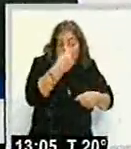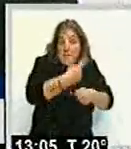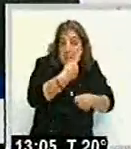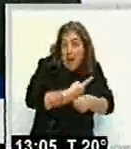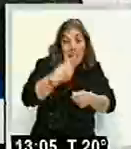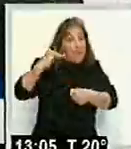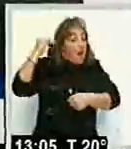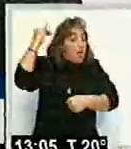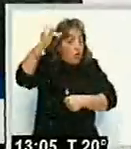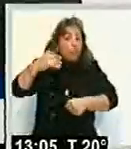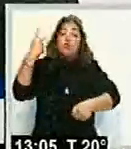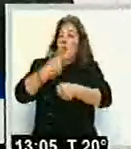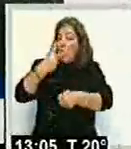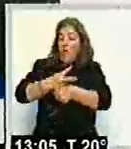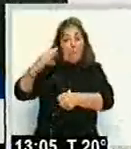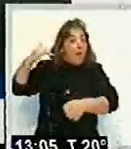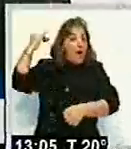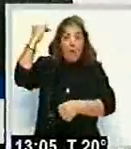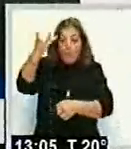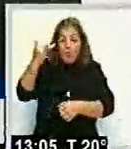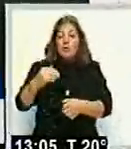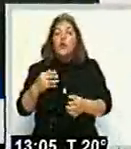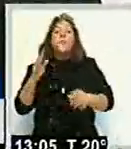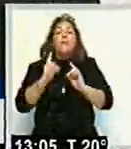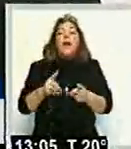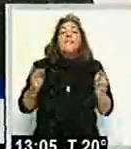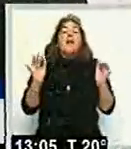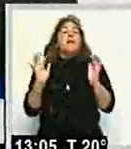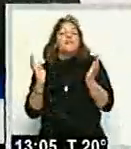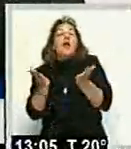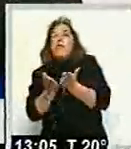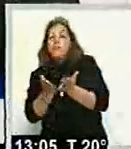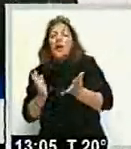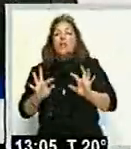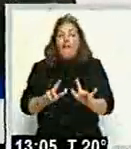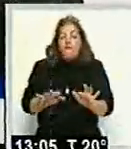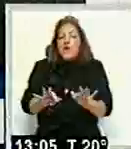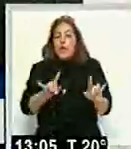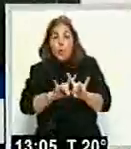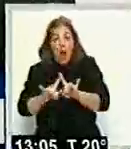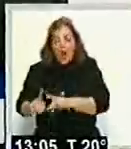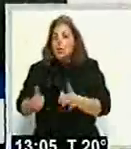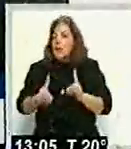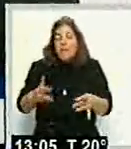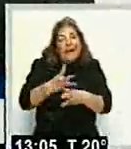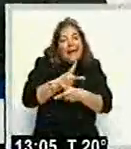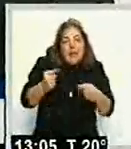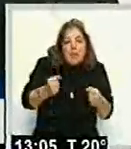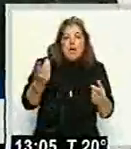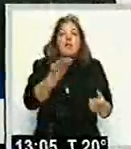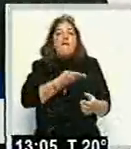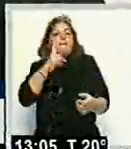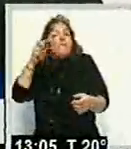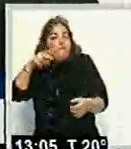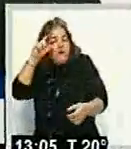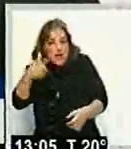primaria para adultos, secundaria para adultos, educación virtual, tenemos la posibilidad de que terminen con planes fines. Entonces